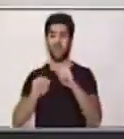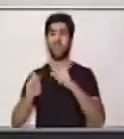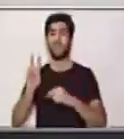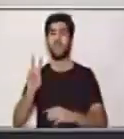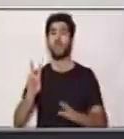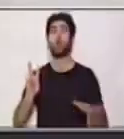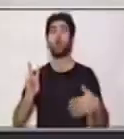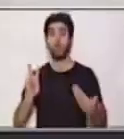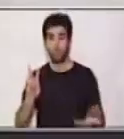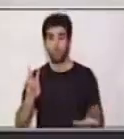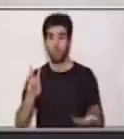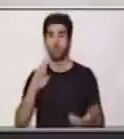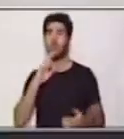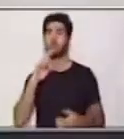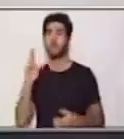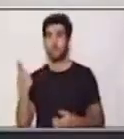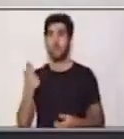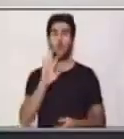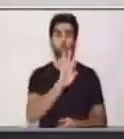Dividido 2 nos va a dar